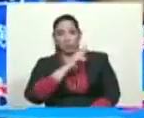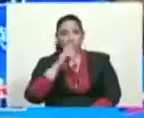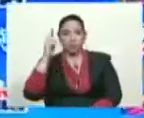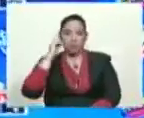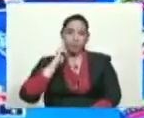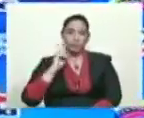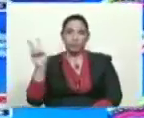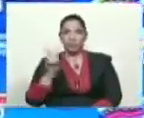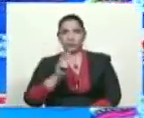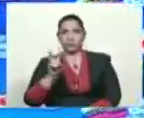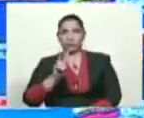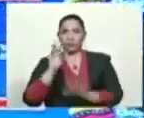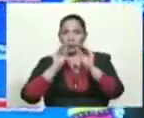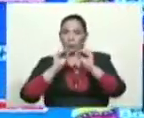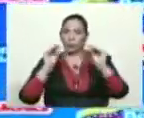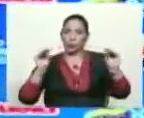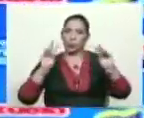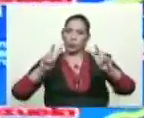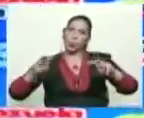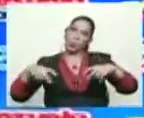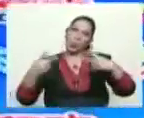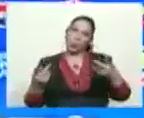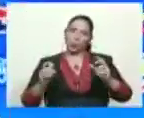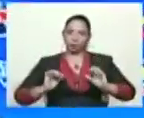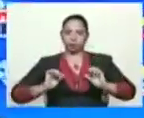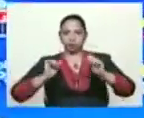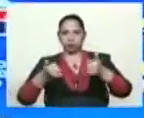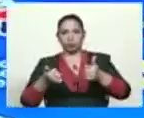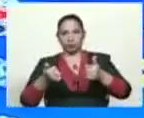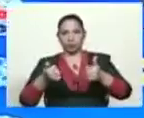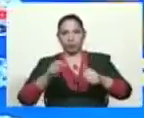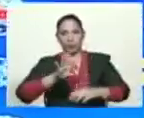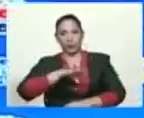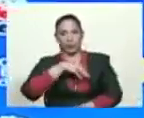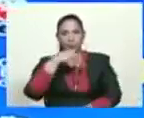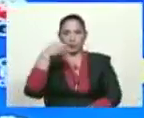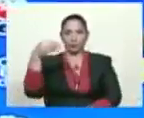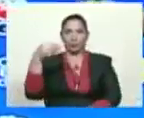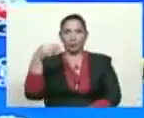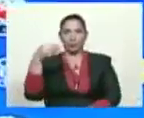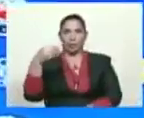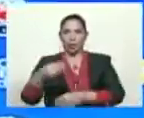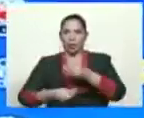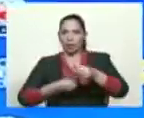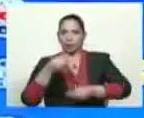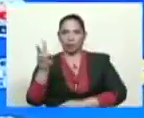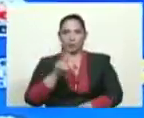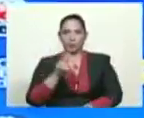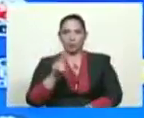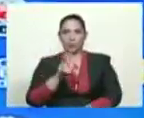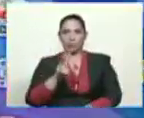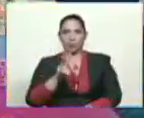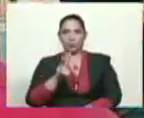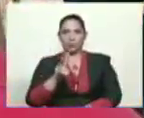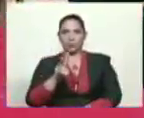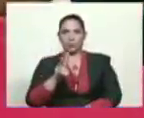ha llamado a un nuevo comienzo espíritu hacer de venezuela